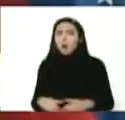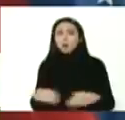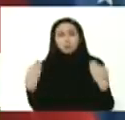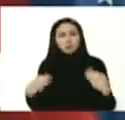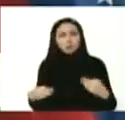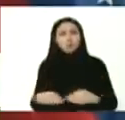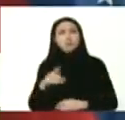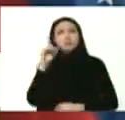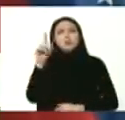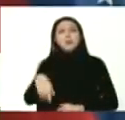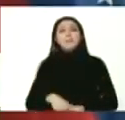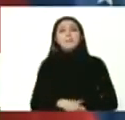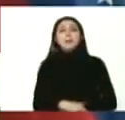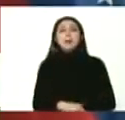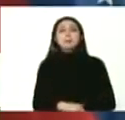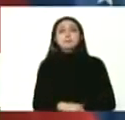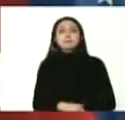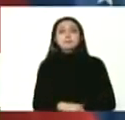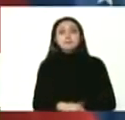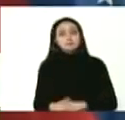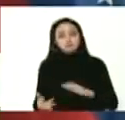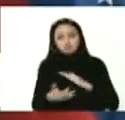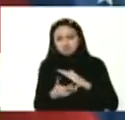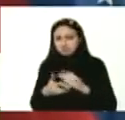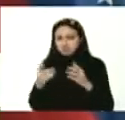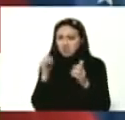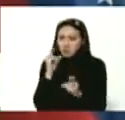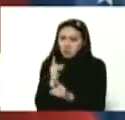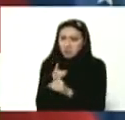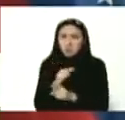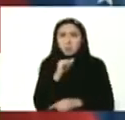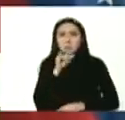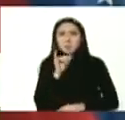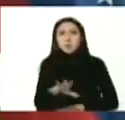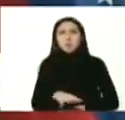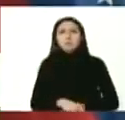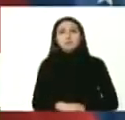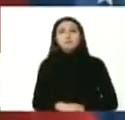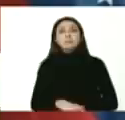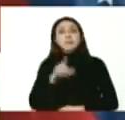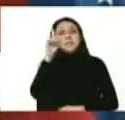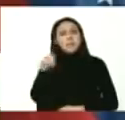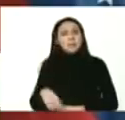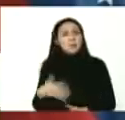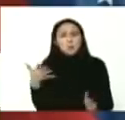también vía redes, etcétera, que tiene que ver con